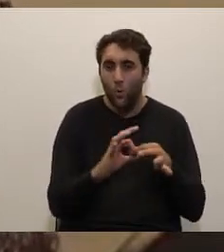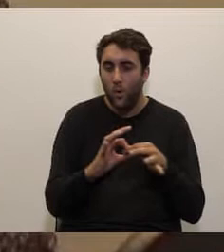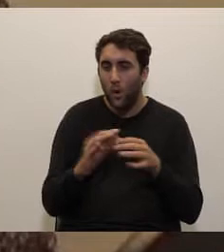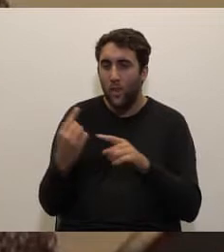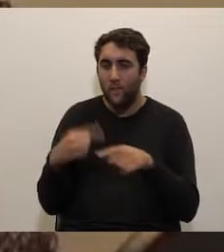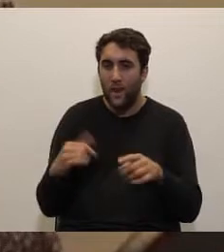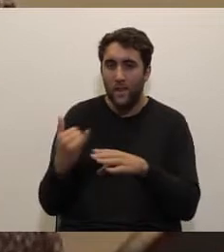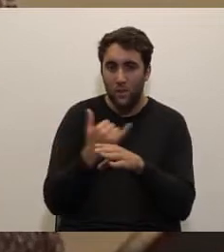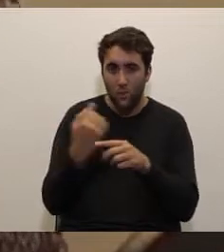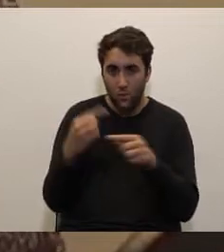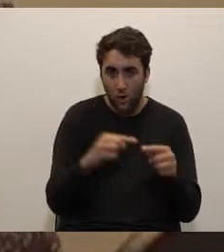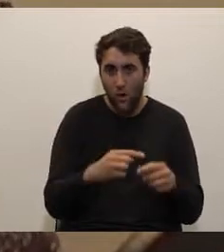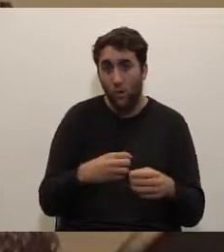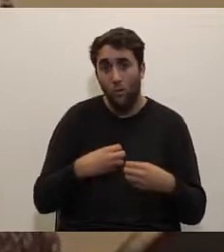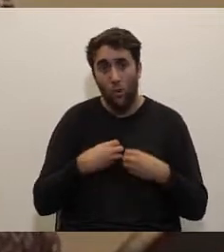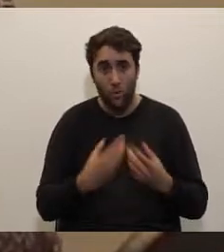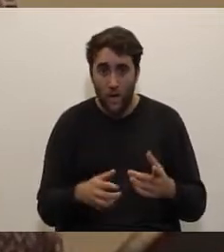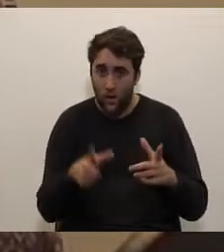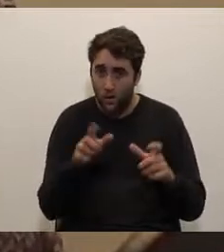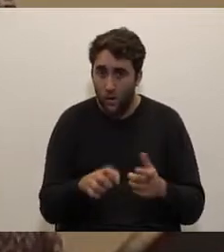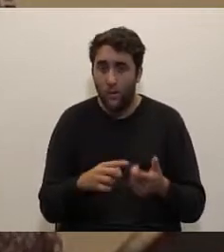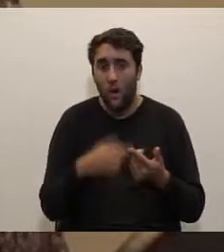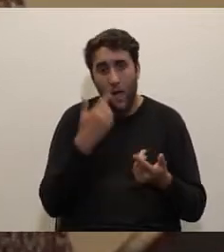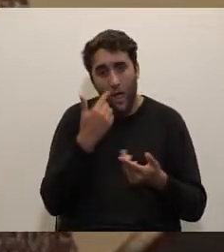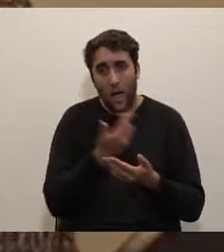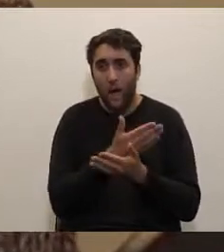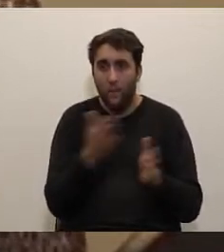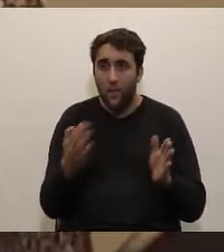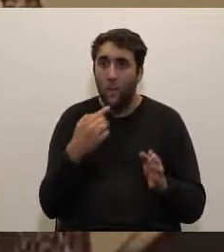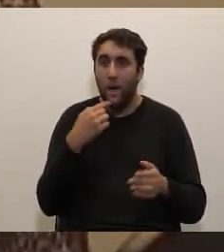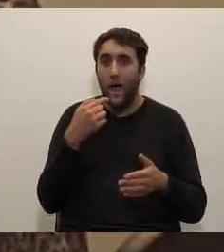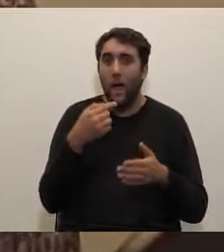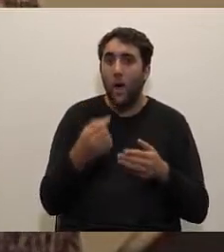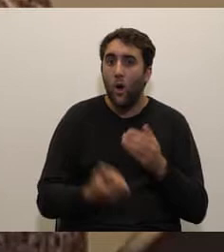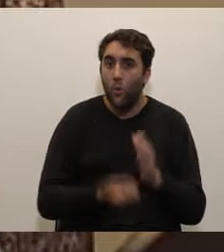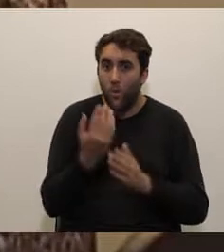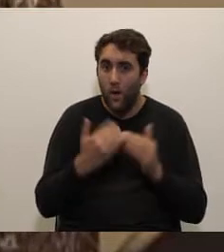interdisciplinario, voluntario, abierto para construir